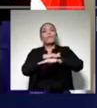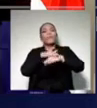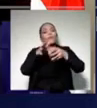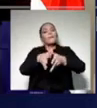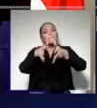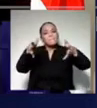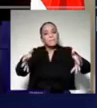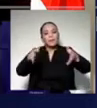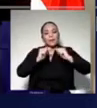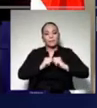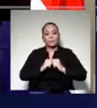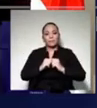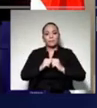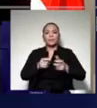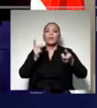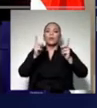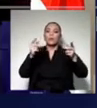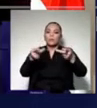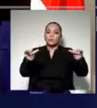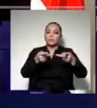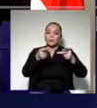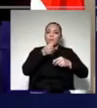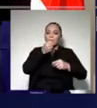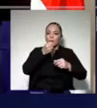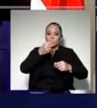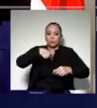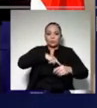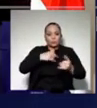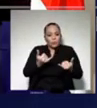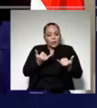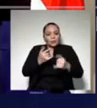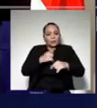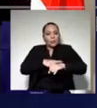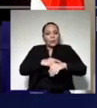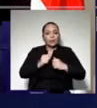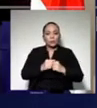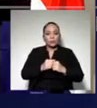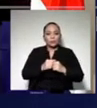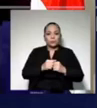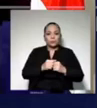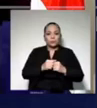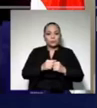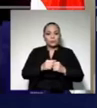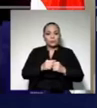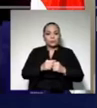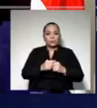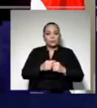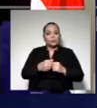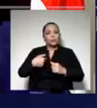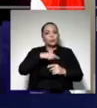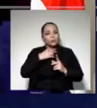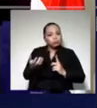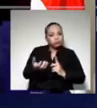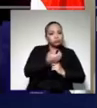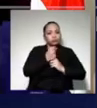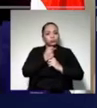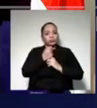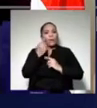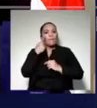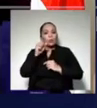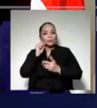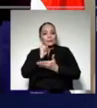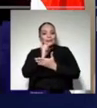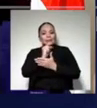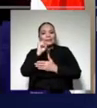favor, cuál es la posición del periodismo nuestro en este momento. Estamos tomados por sicarios políticos, en mi